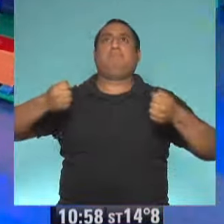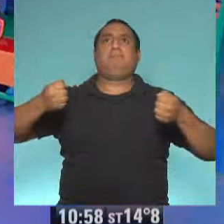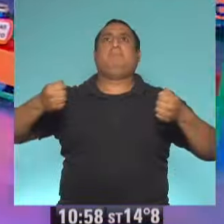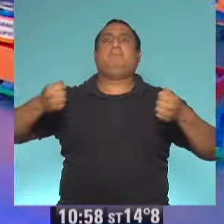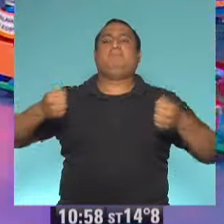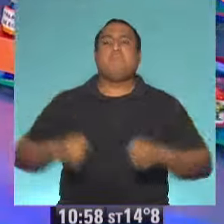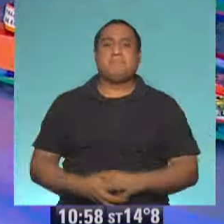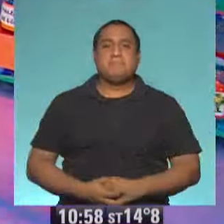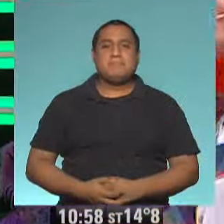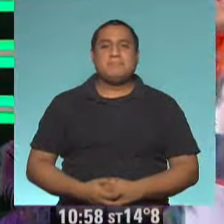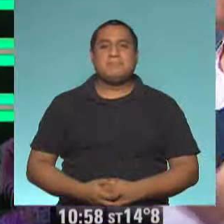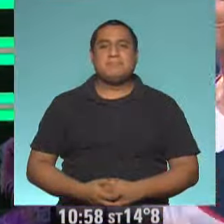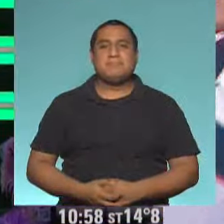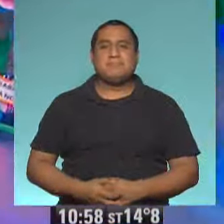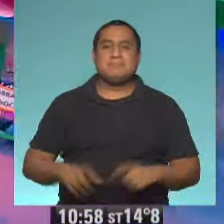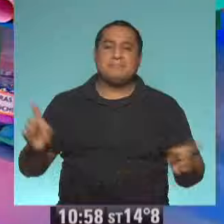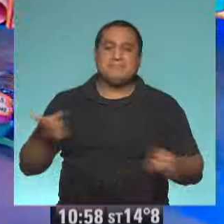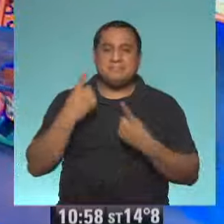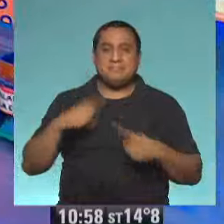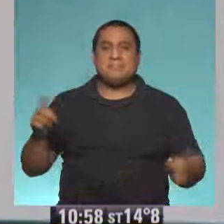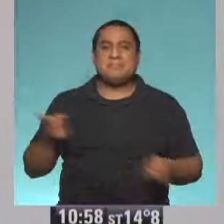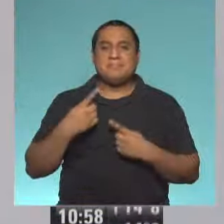Se viene el tuta, tuta, tuta, tuta, tuta, tuta.